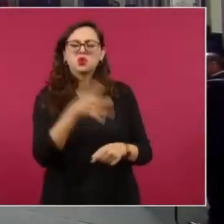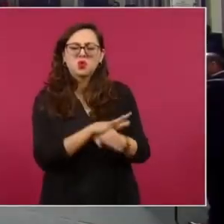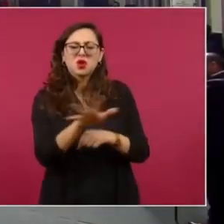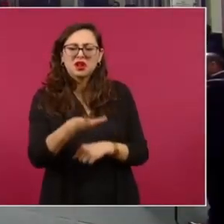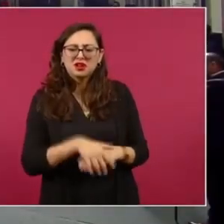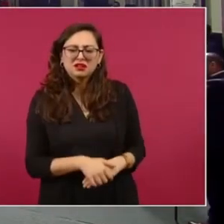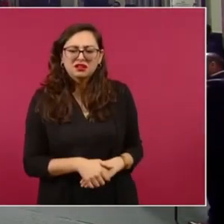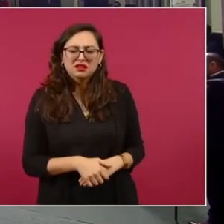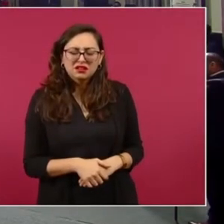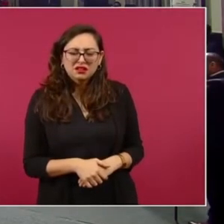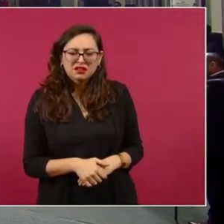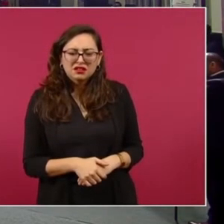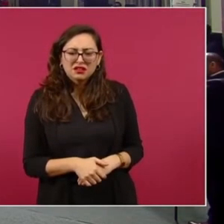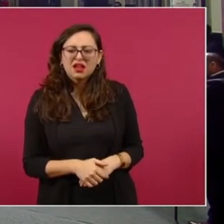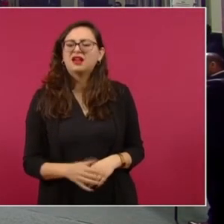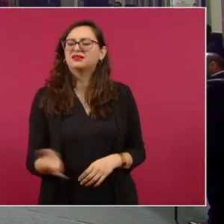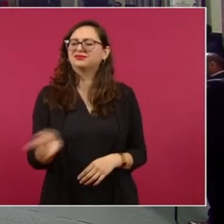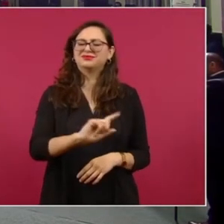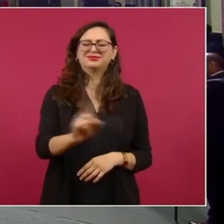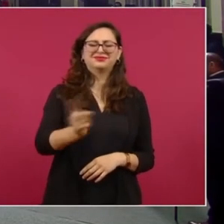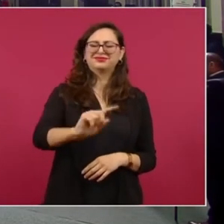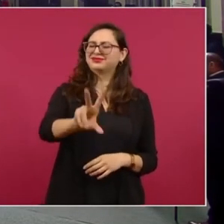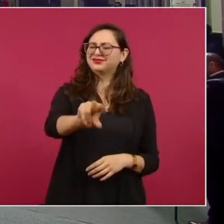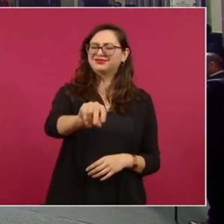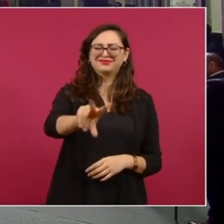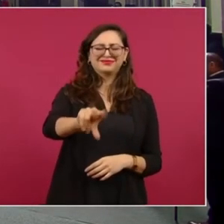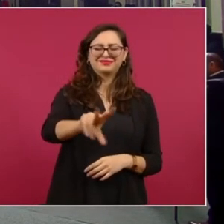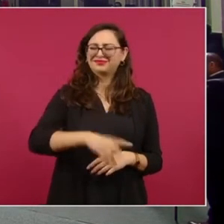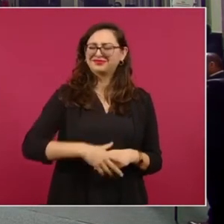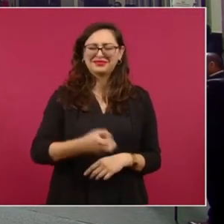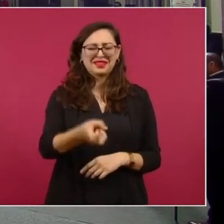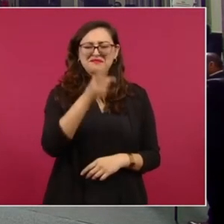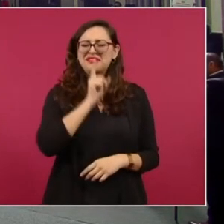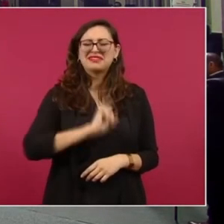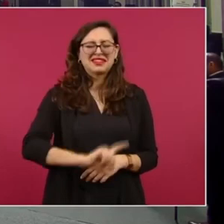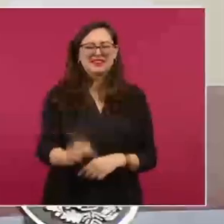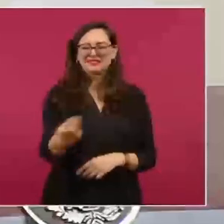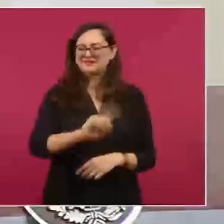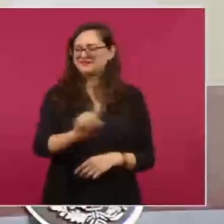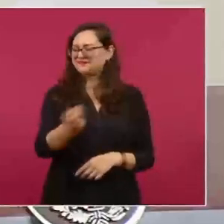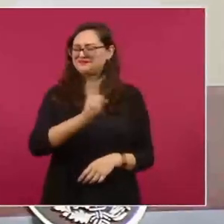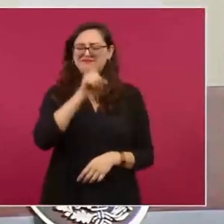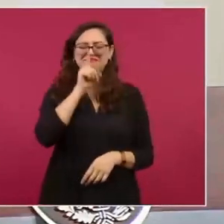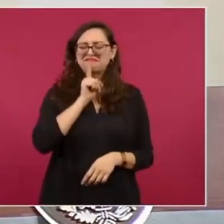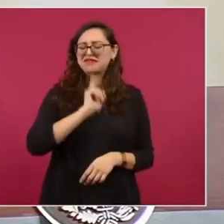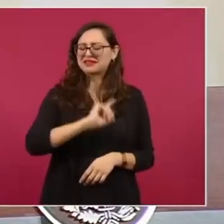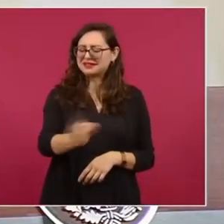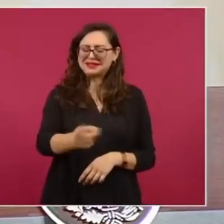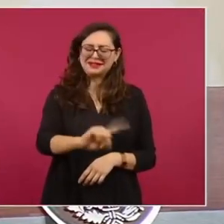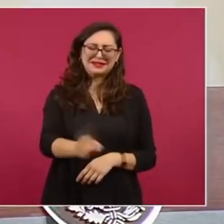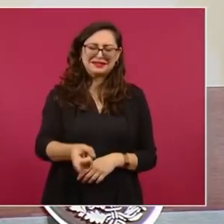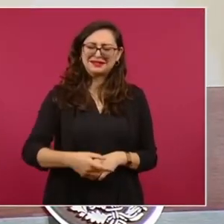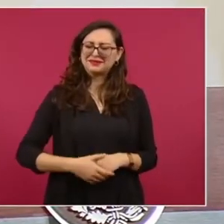No, no, no, no es cierto, no es cierto. No, tenemos